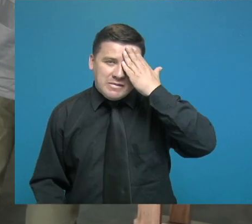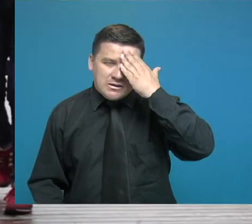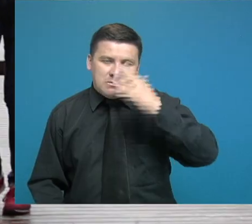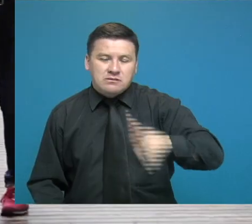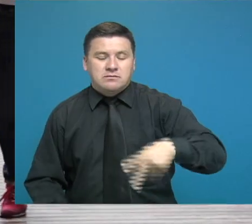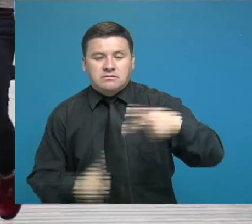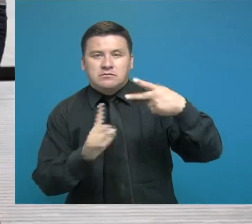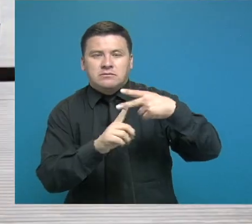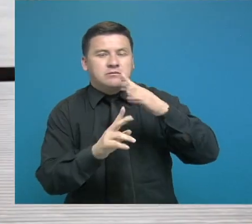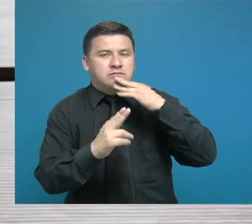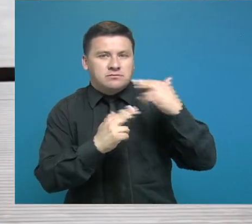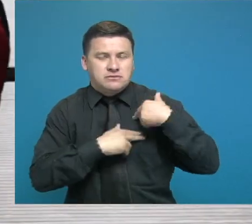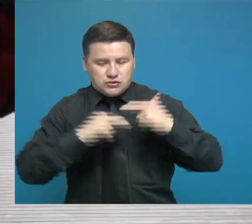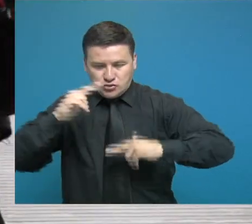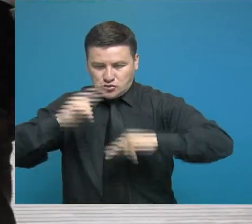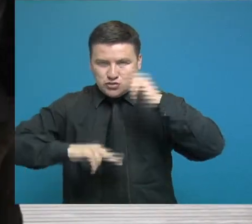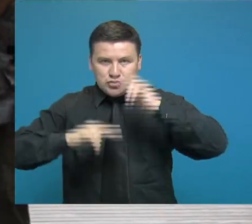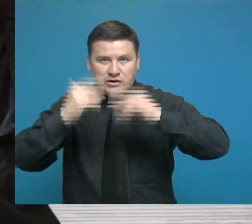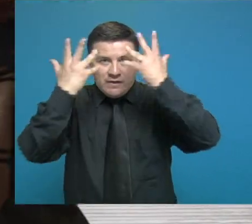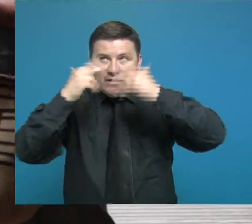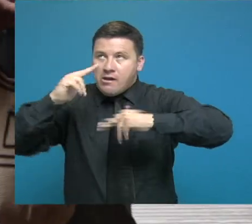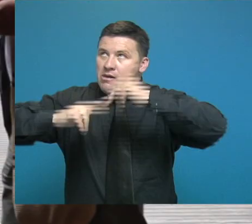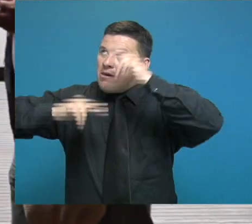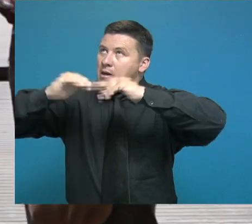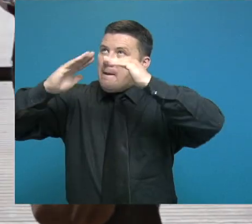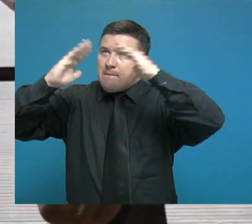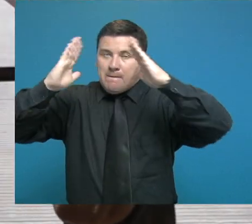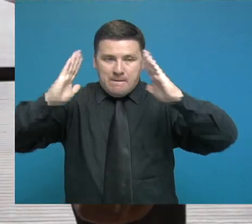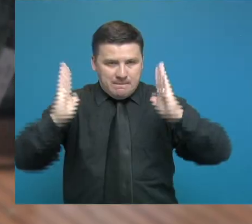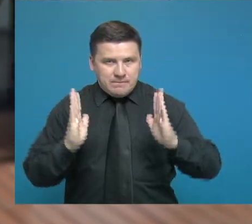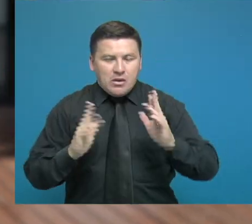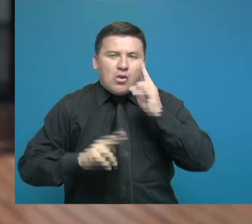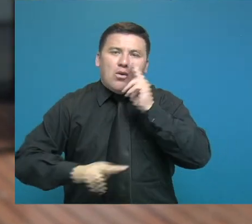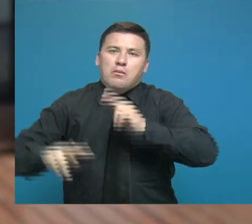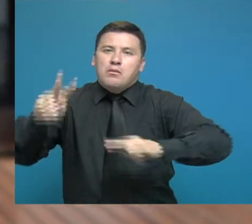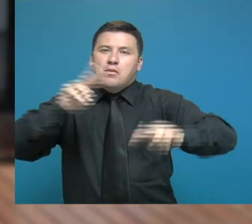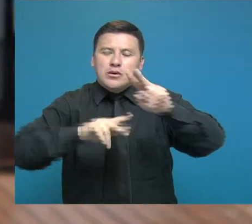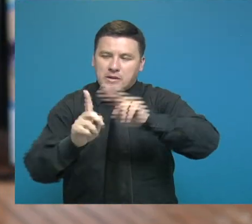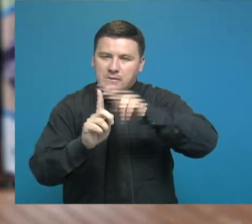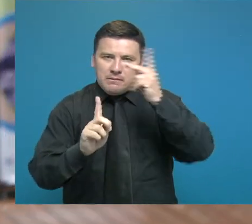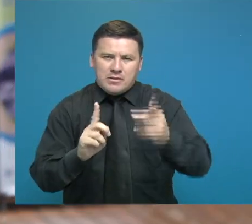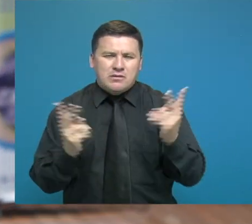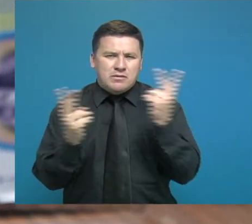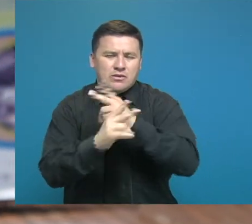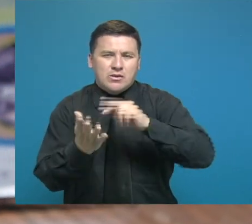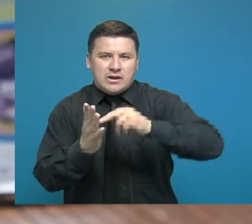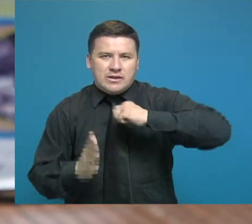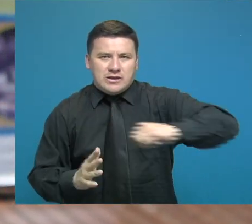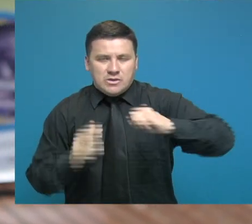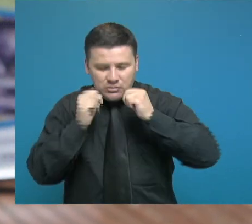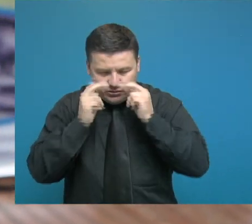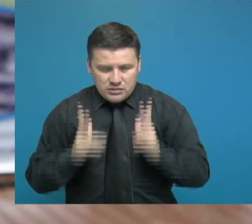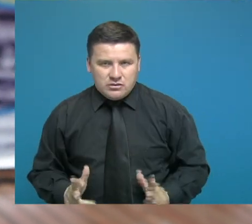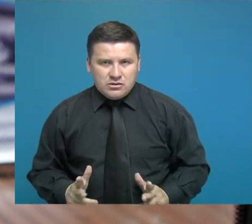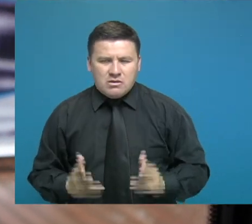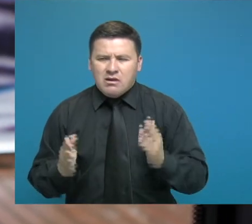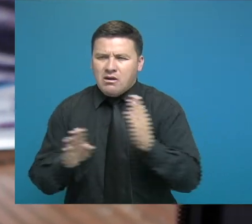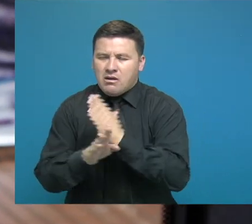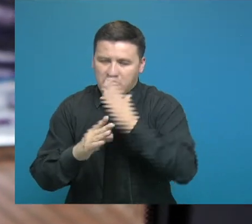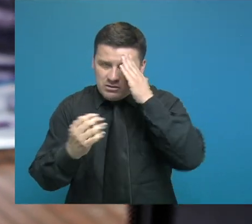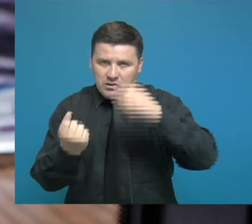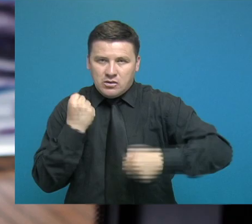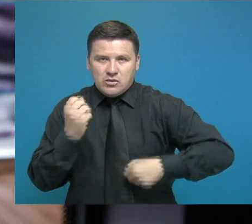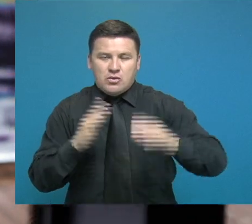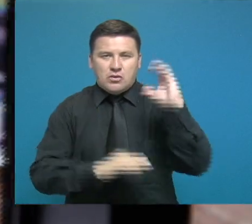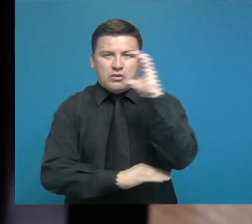de memoria y por el otro lado, la función de la construcción física del museo. Es un museo para las víctimas de las violaciones de derechos humanos en el marco